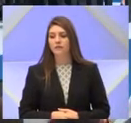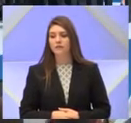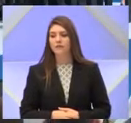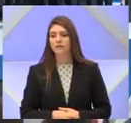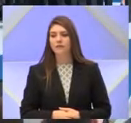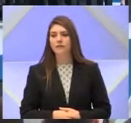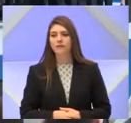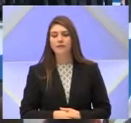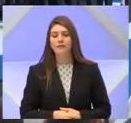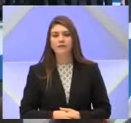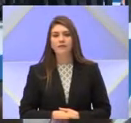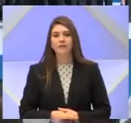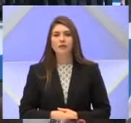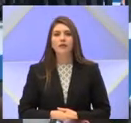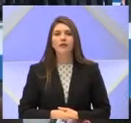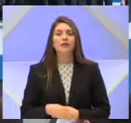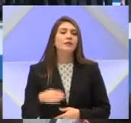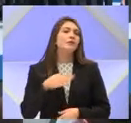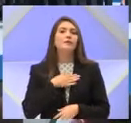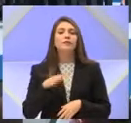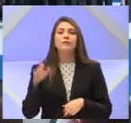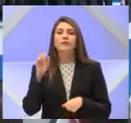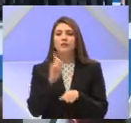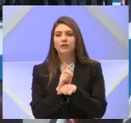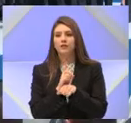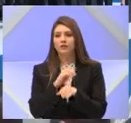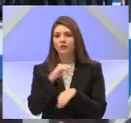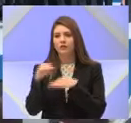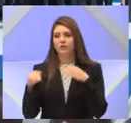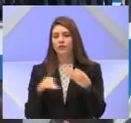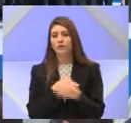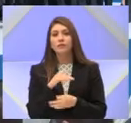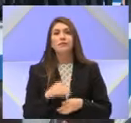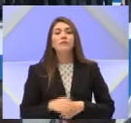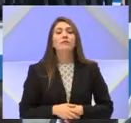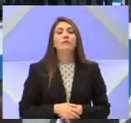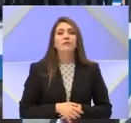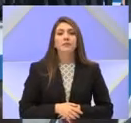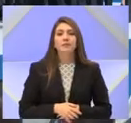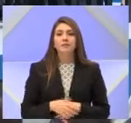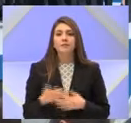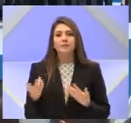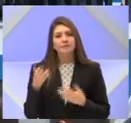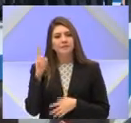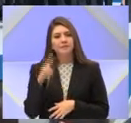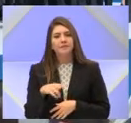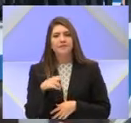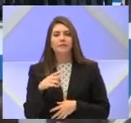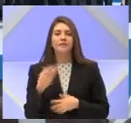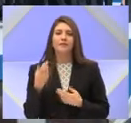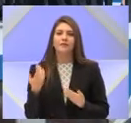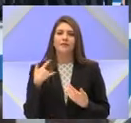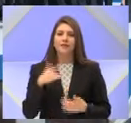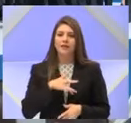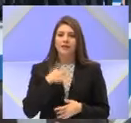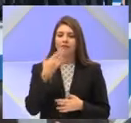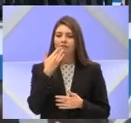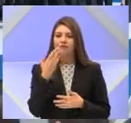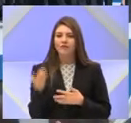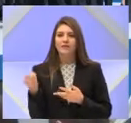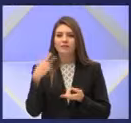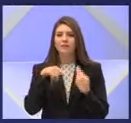muy buenos días tenga todos ustedes es un privilegio y participar en este